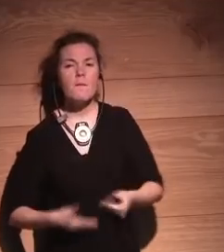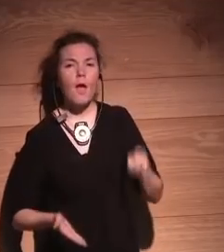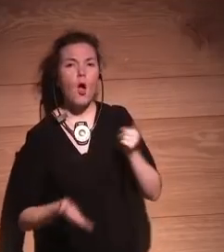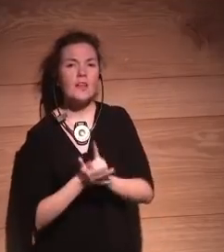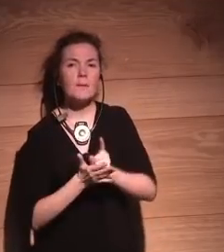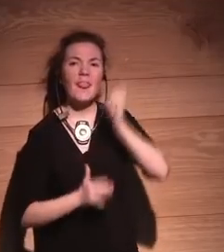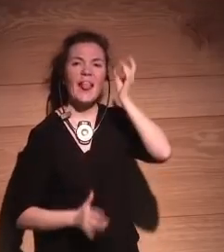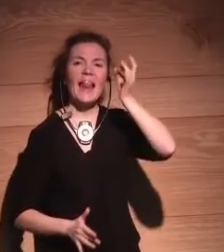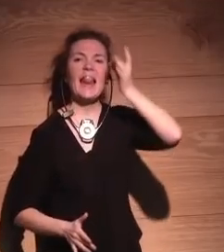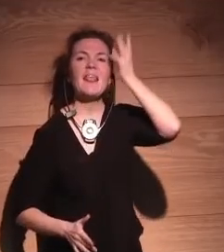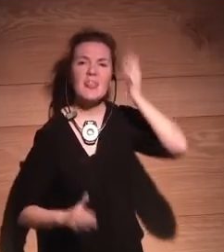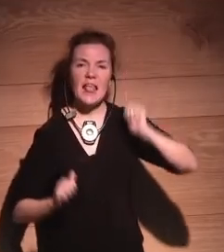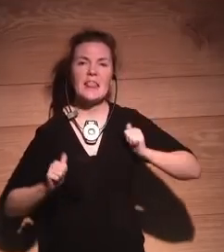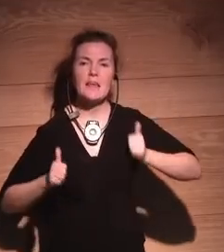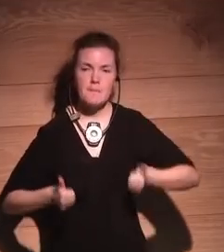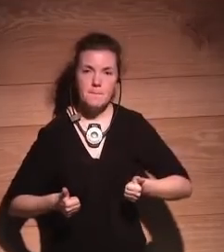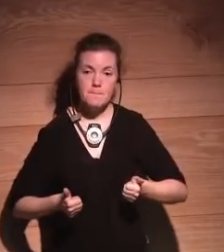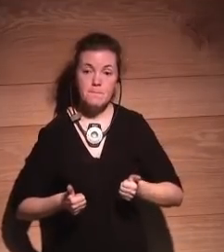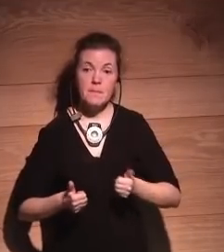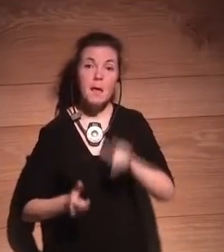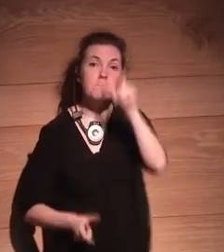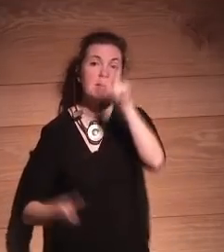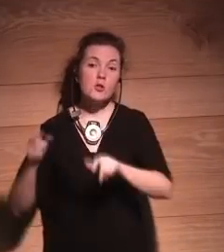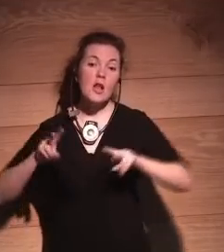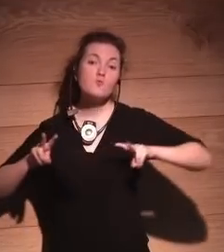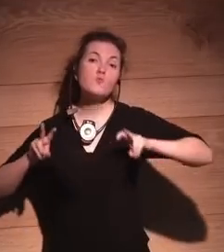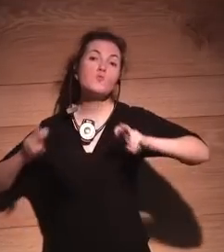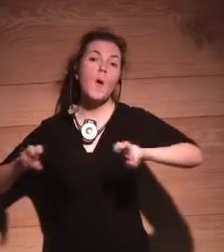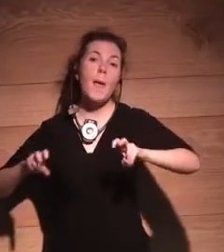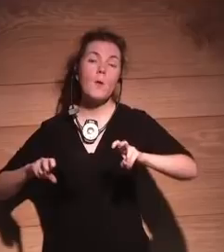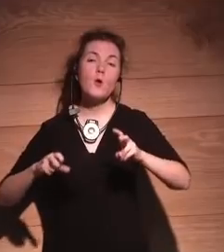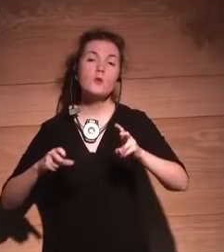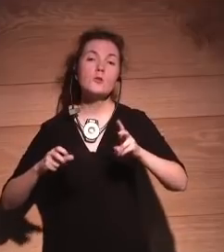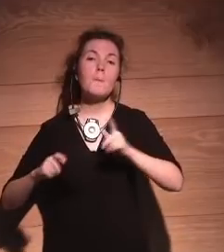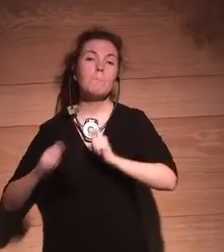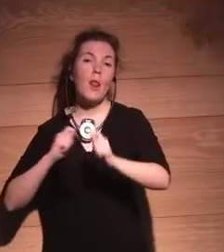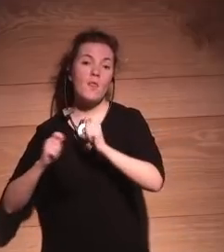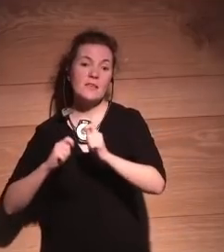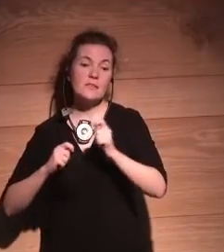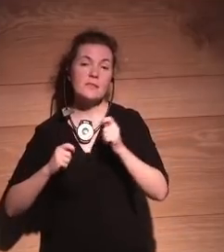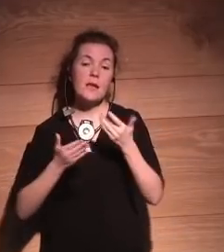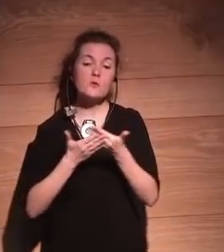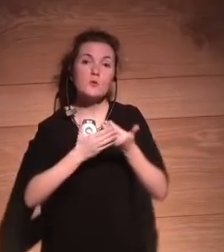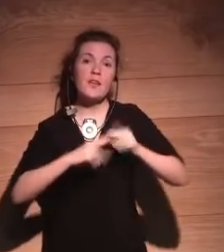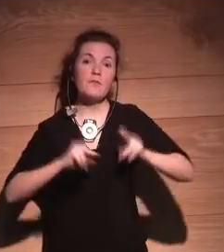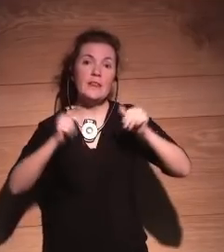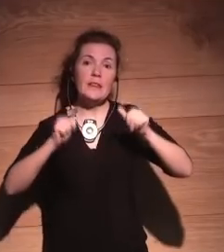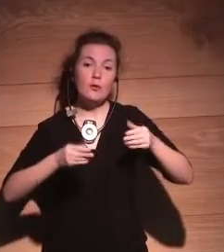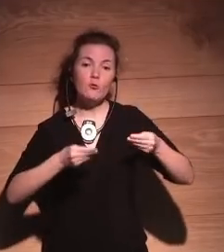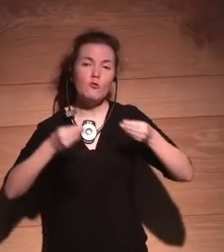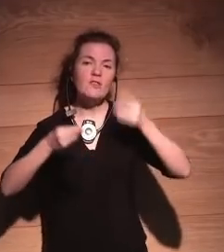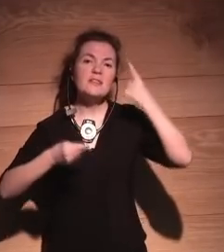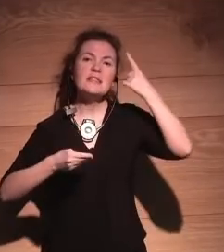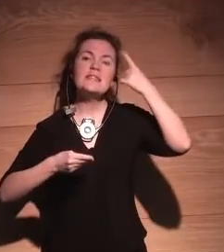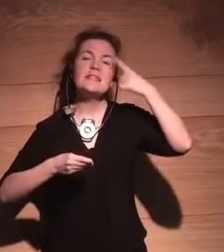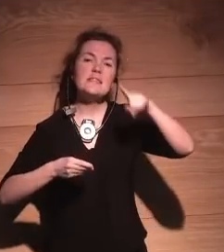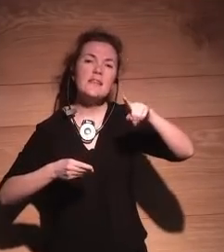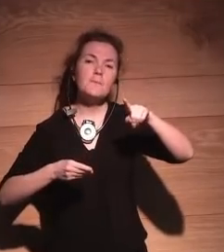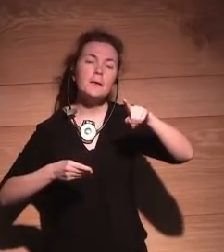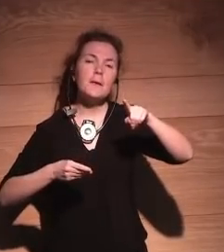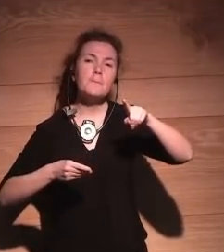iniciativa. Los nuevos periodistas que salen de las escuelas de periodismo saben que no van a formar